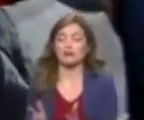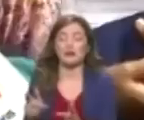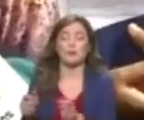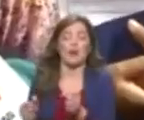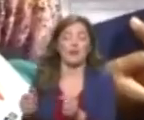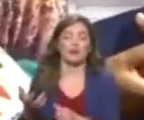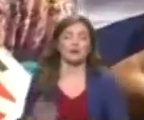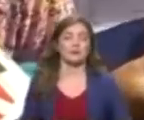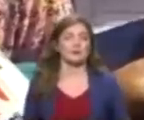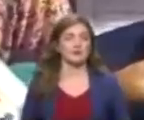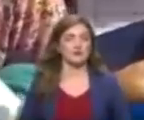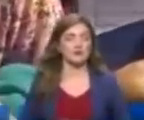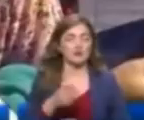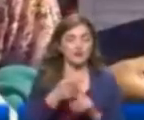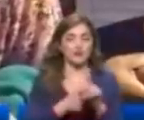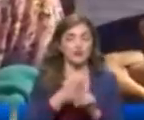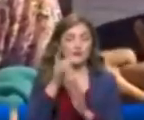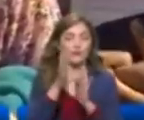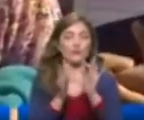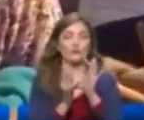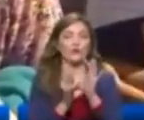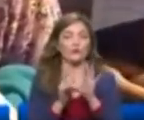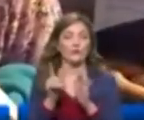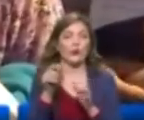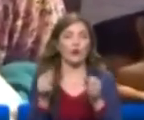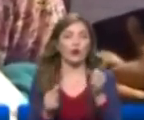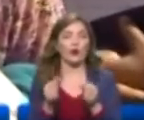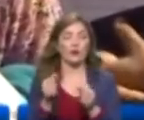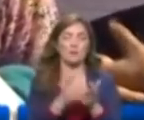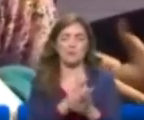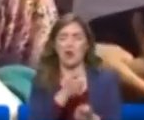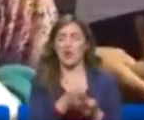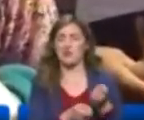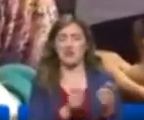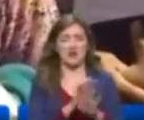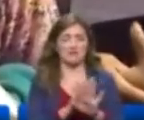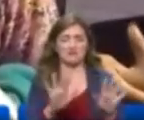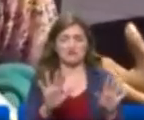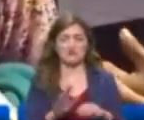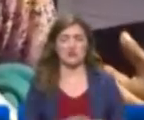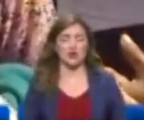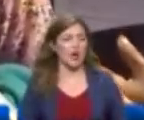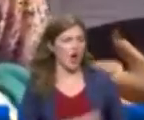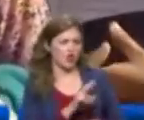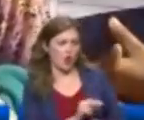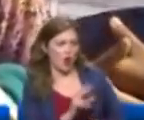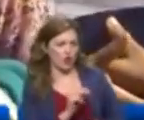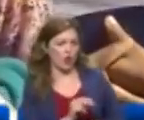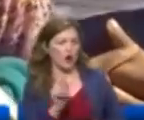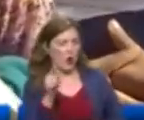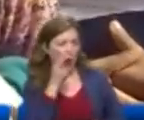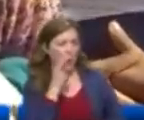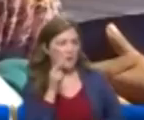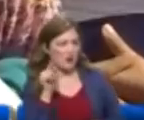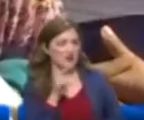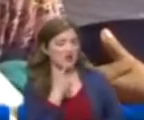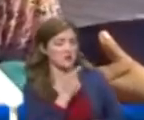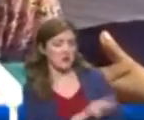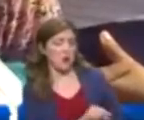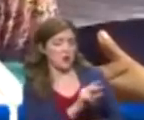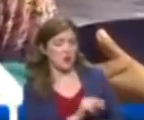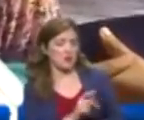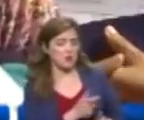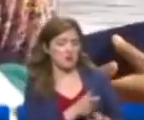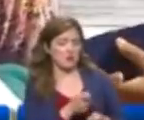similares. Alrededor del mes de abril nos enteramos que nuestro vehículo había sido vendido. Cuando él nos comentaba todo el tiempo que no lo había vendido, la persona que